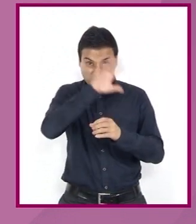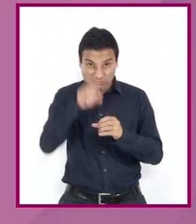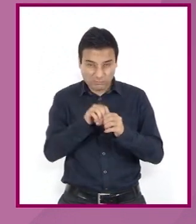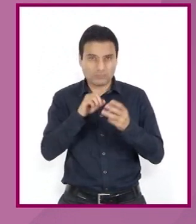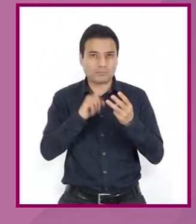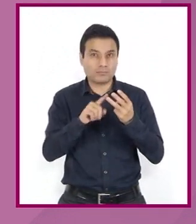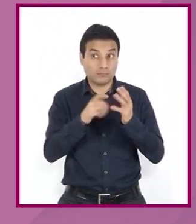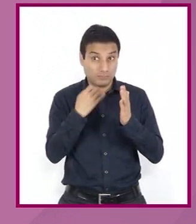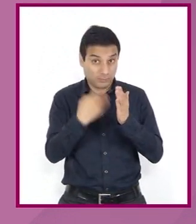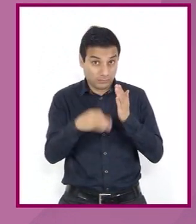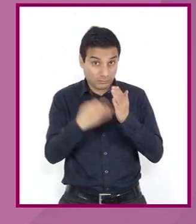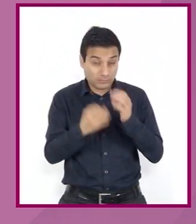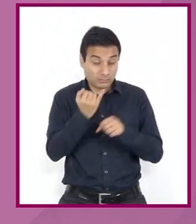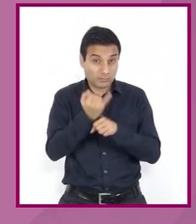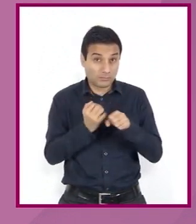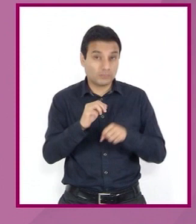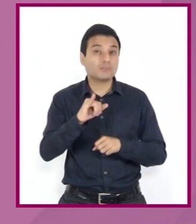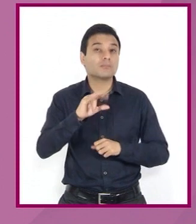algo por descubrir?